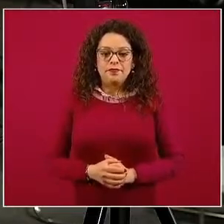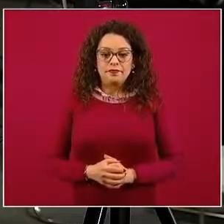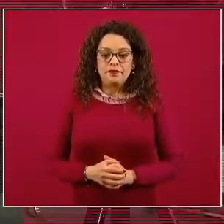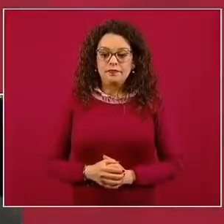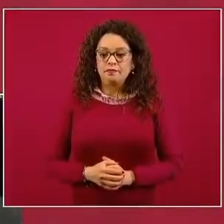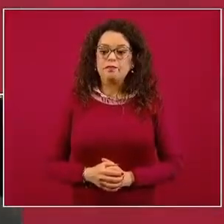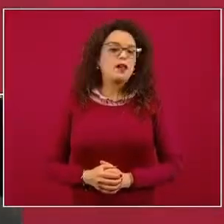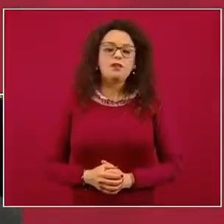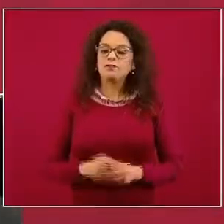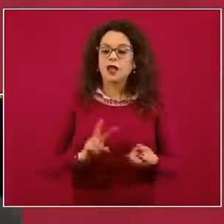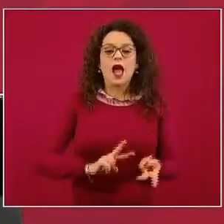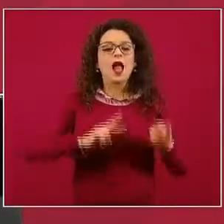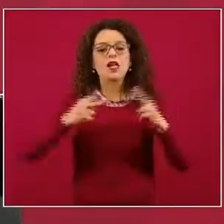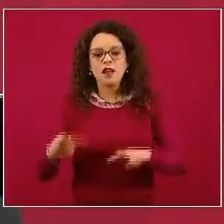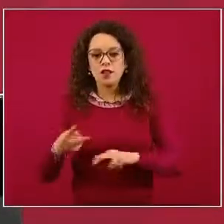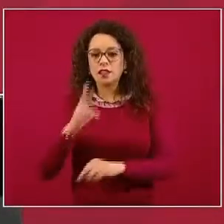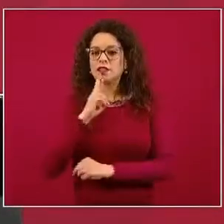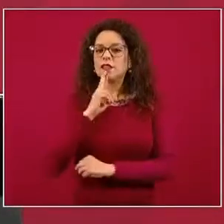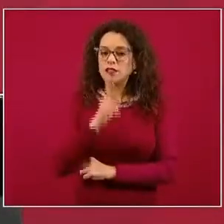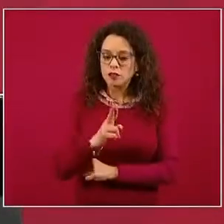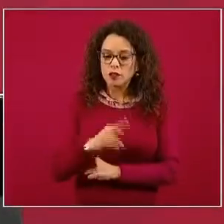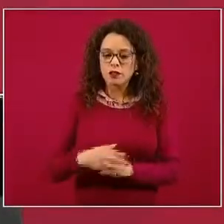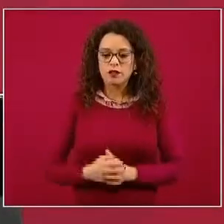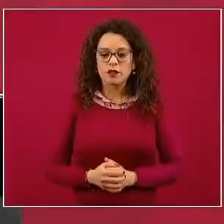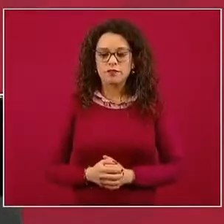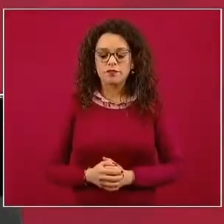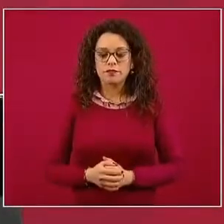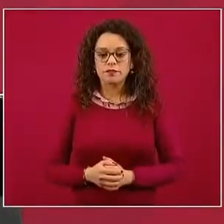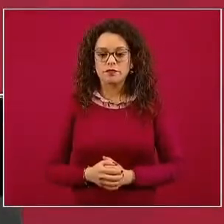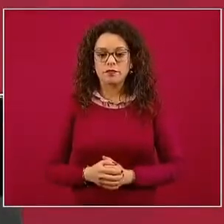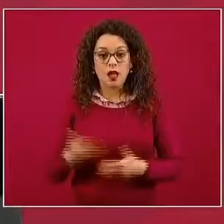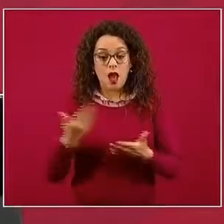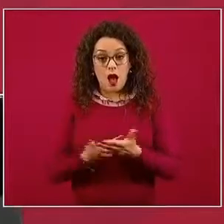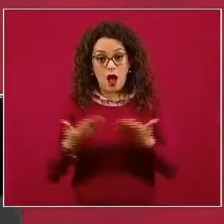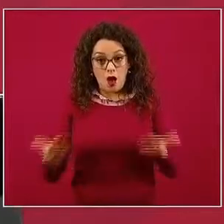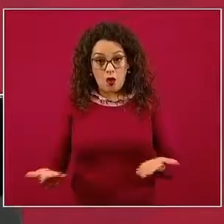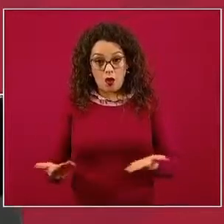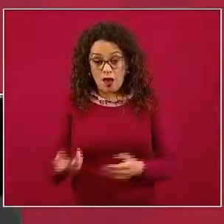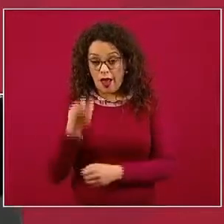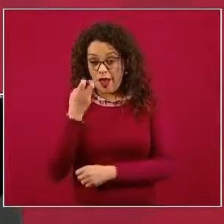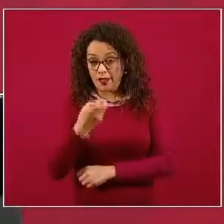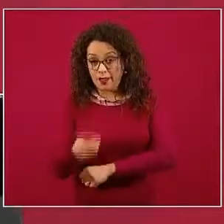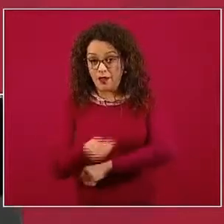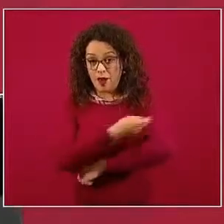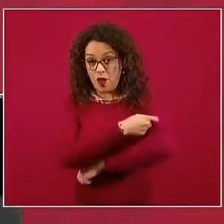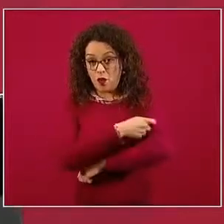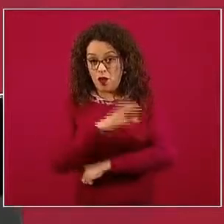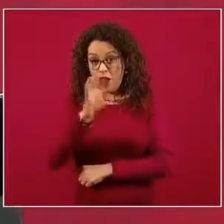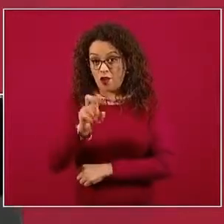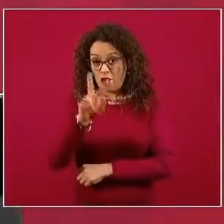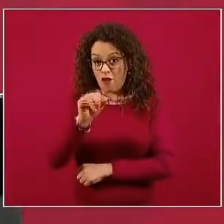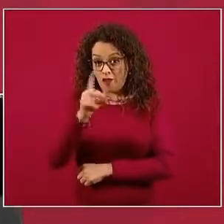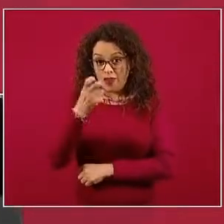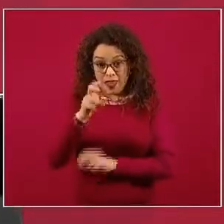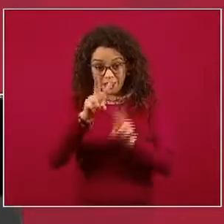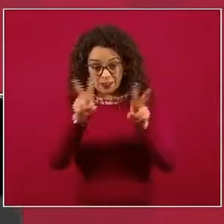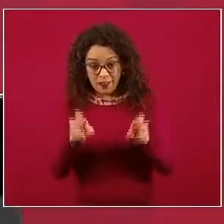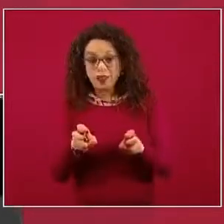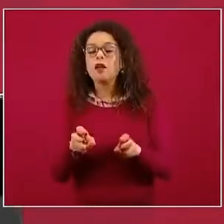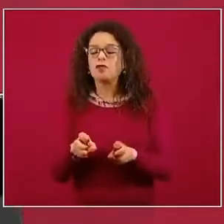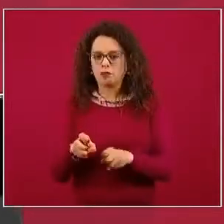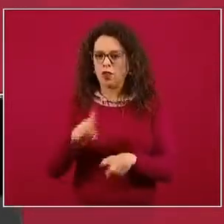es al revés. Efectivamente, ahora con el tema de la vacuna COVID, hemos tenido conversaciones con las